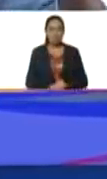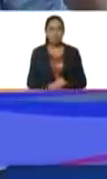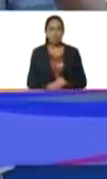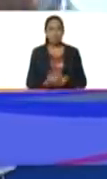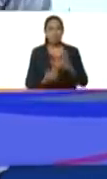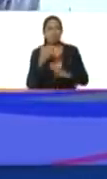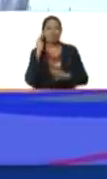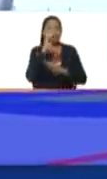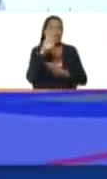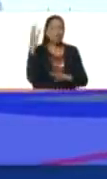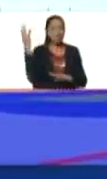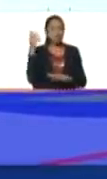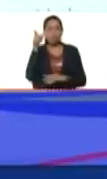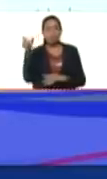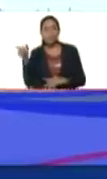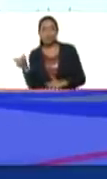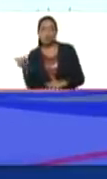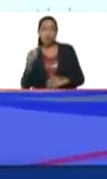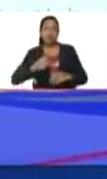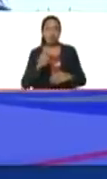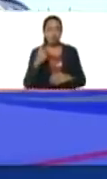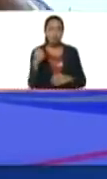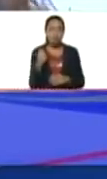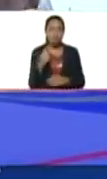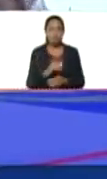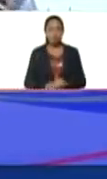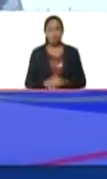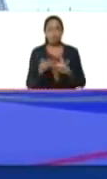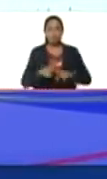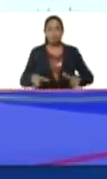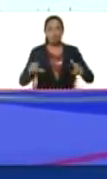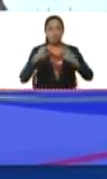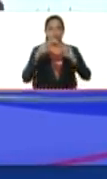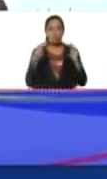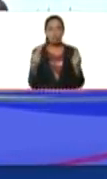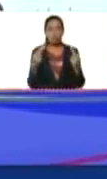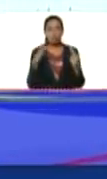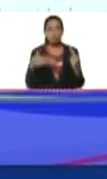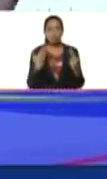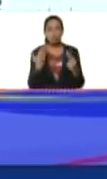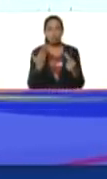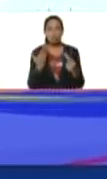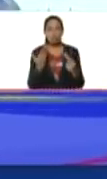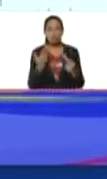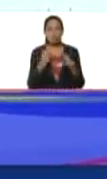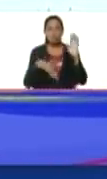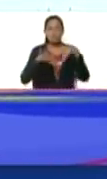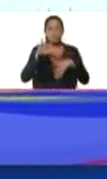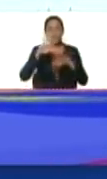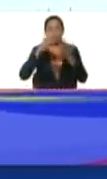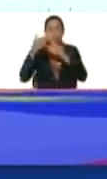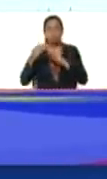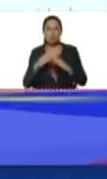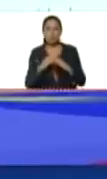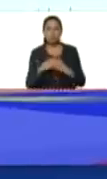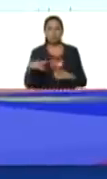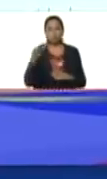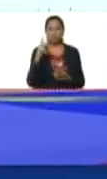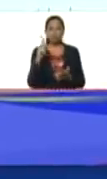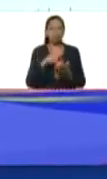de la patrulla con los funcionarios, un cuadrante de paz en promedio puede tener 10 comunidades, 15 comunidades. Donde